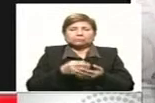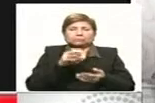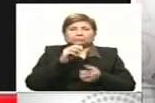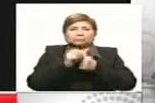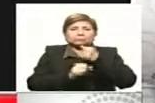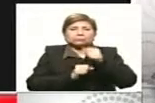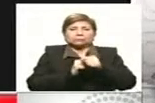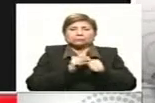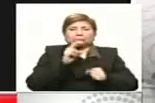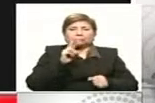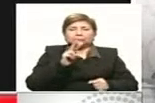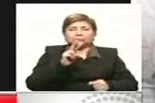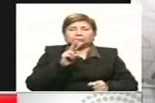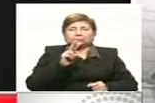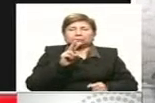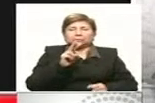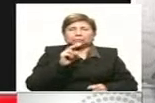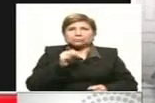2022